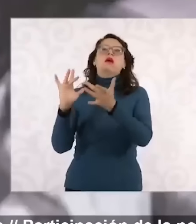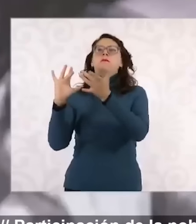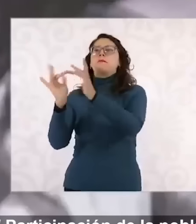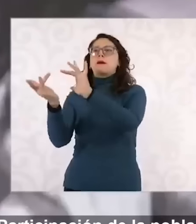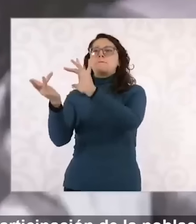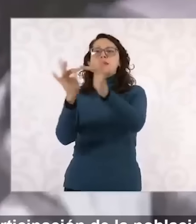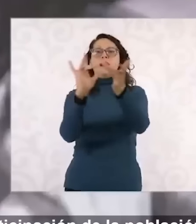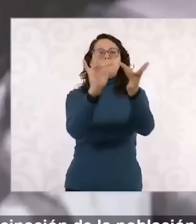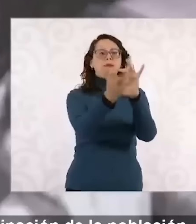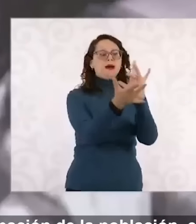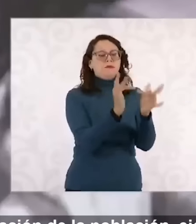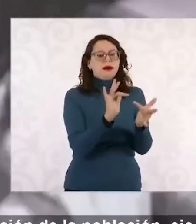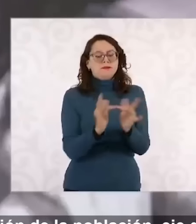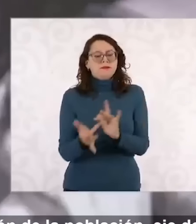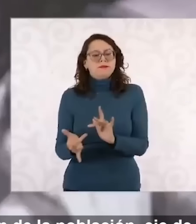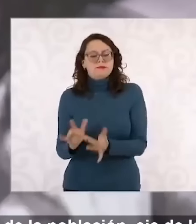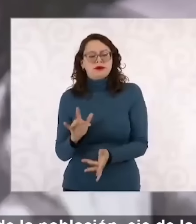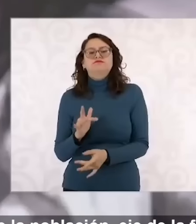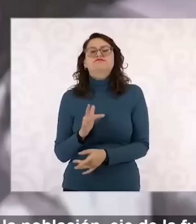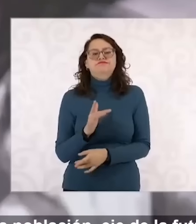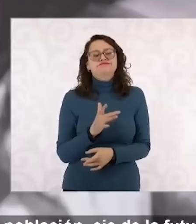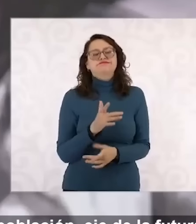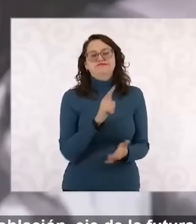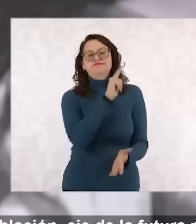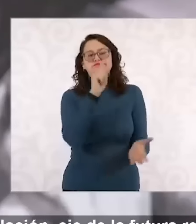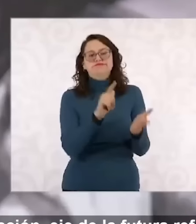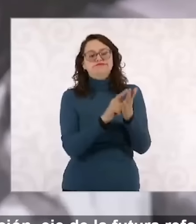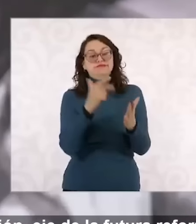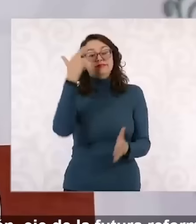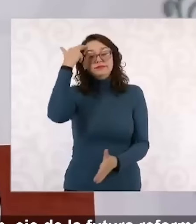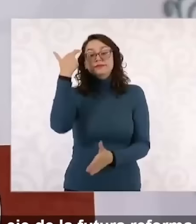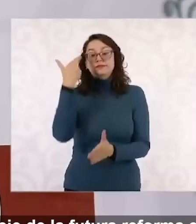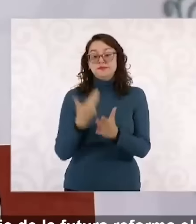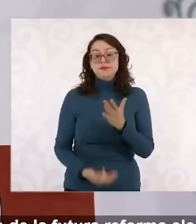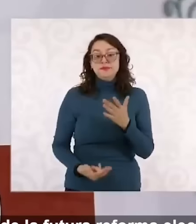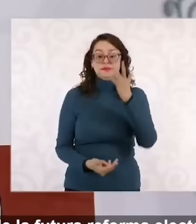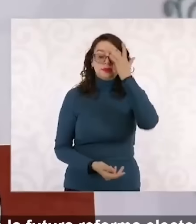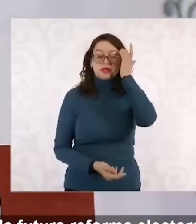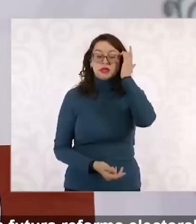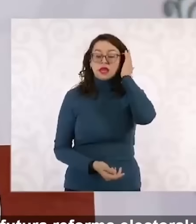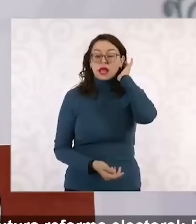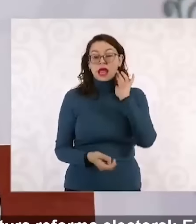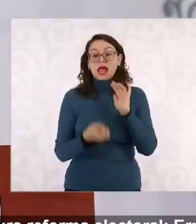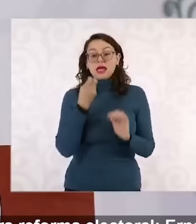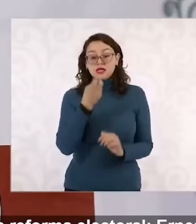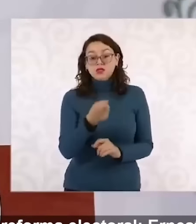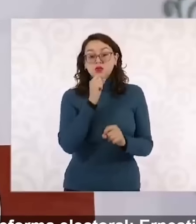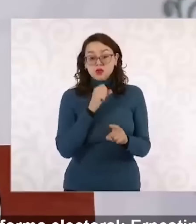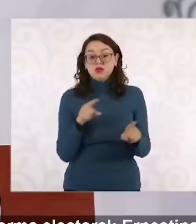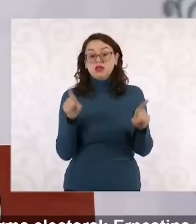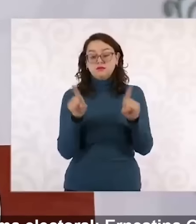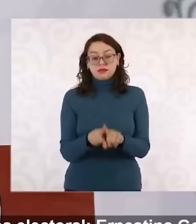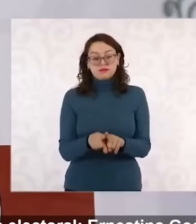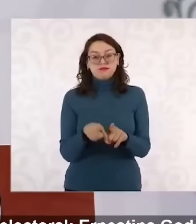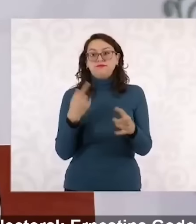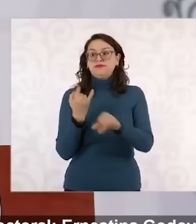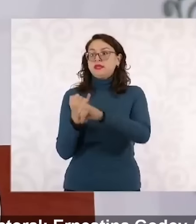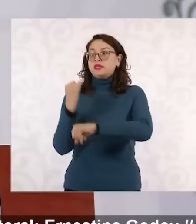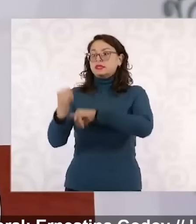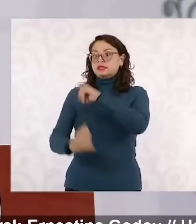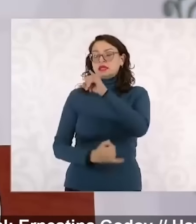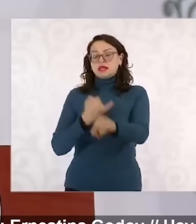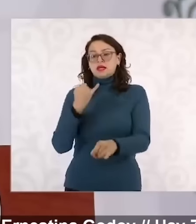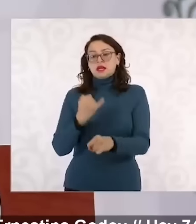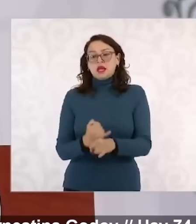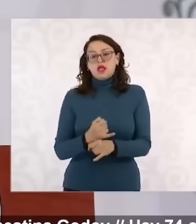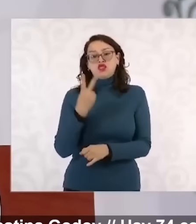vinculadas con presuntas actividades ilícitas. Estos avances también reflejan el valor de la cooperación internacional, especialmente con FinCEN y